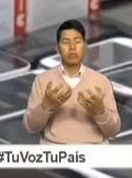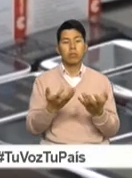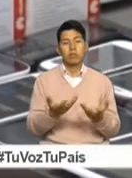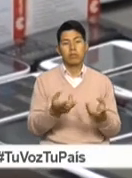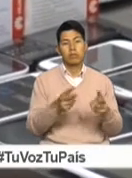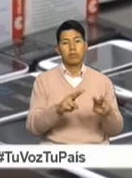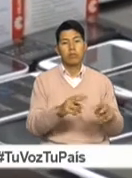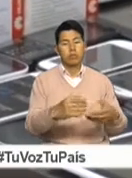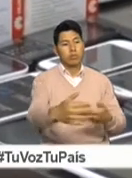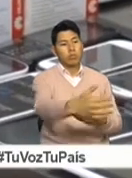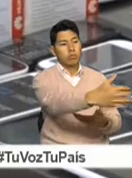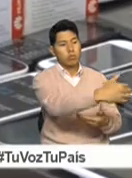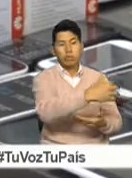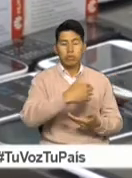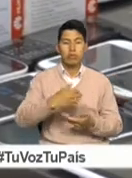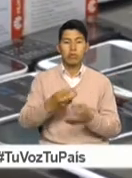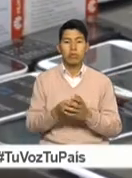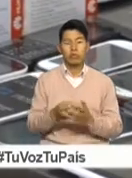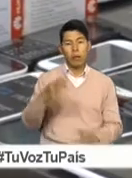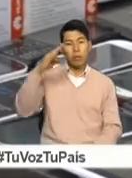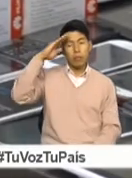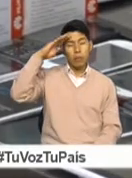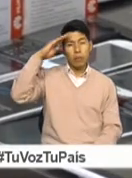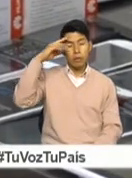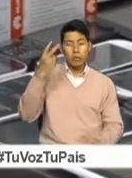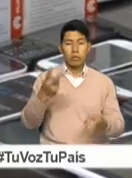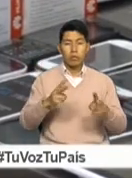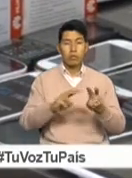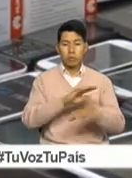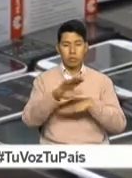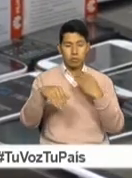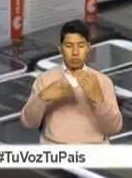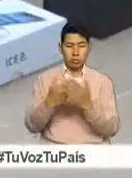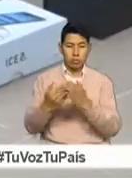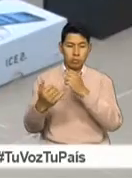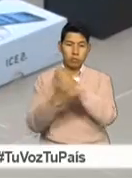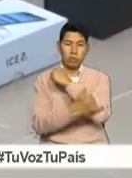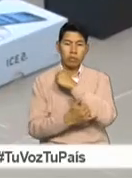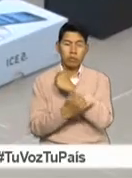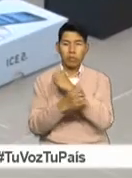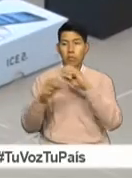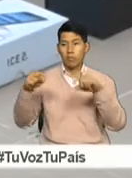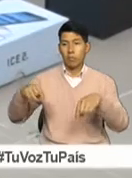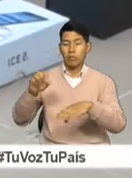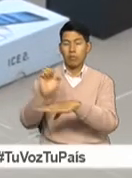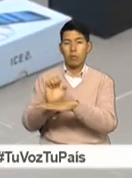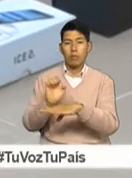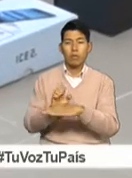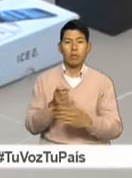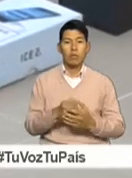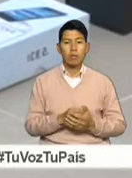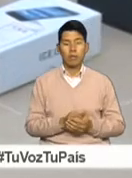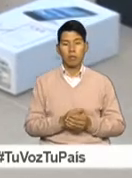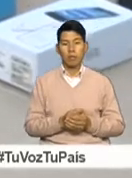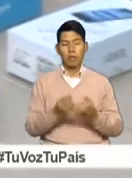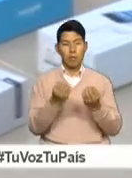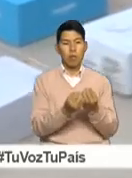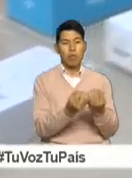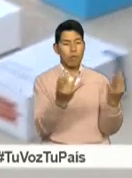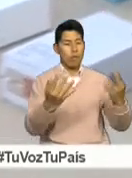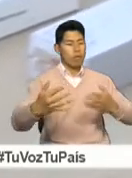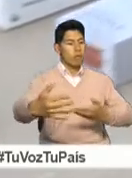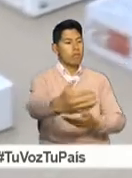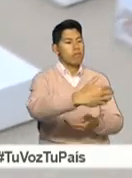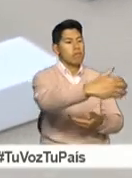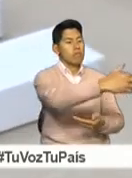esta magna operación policial efectuada en todo el país hasta el momento cuantificamos la